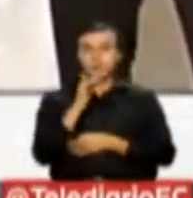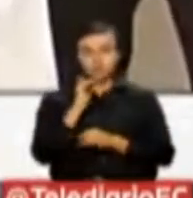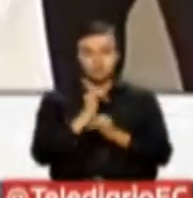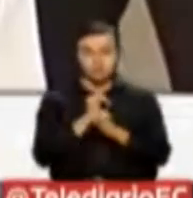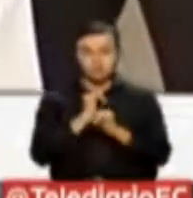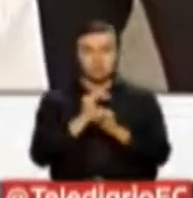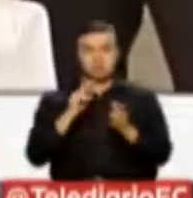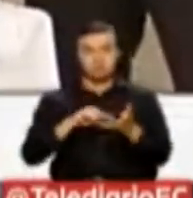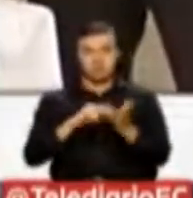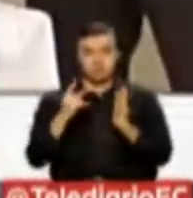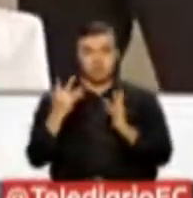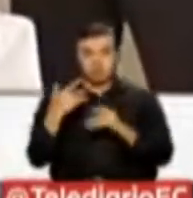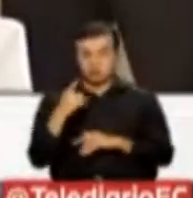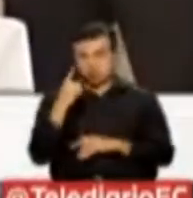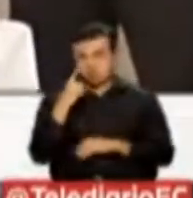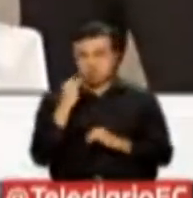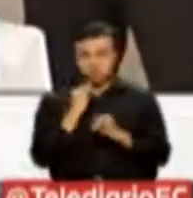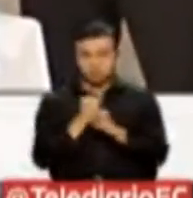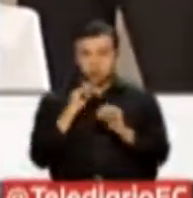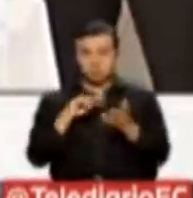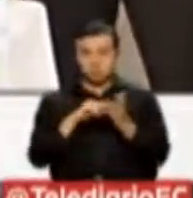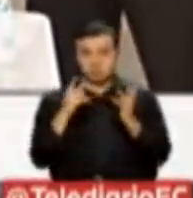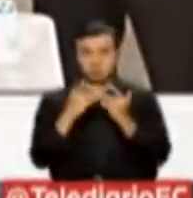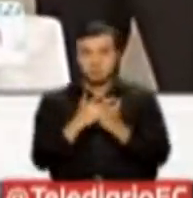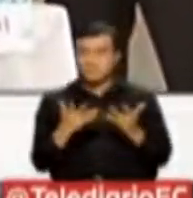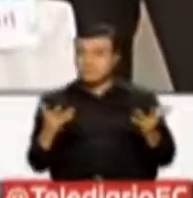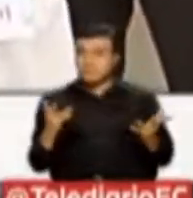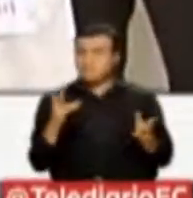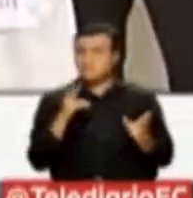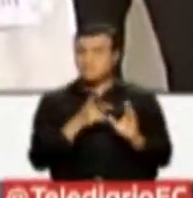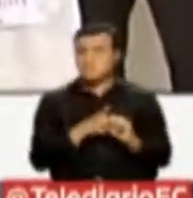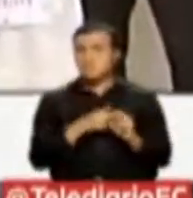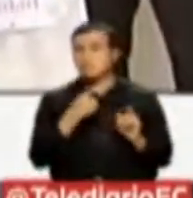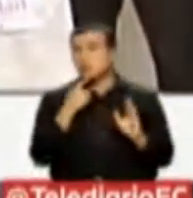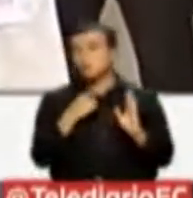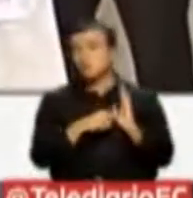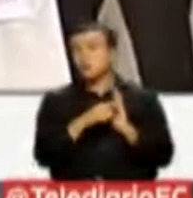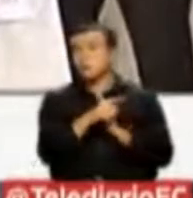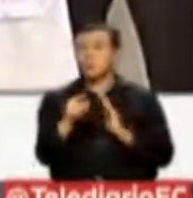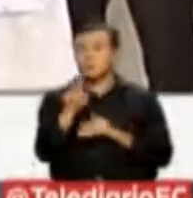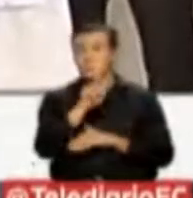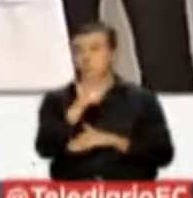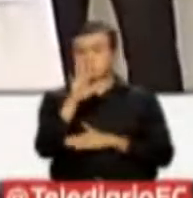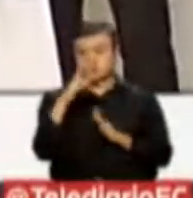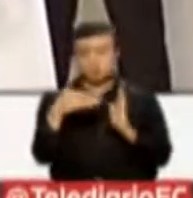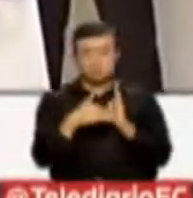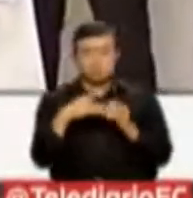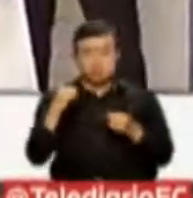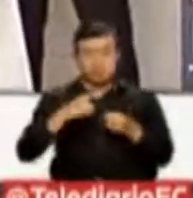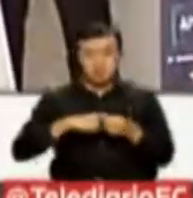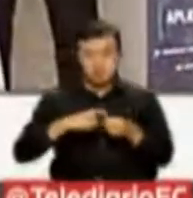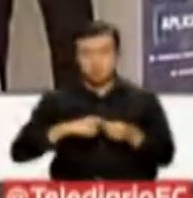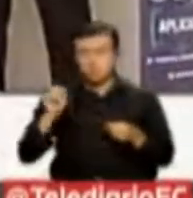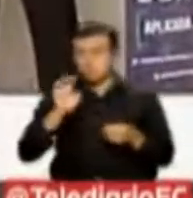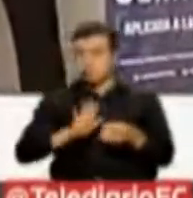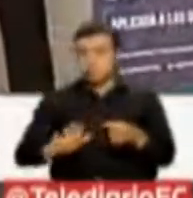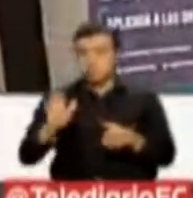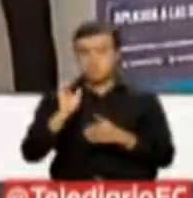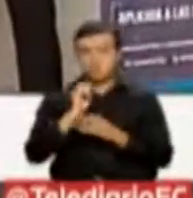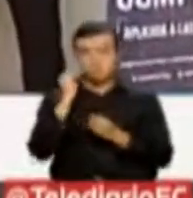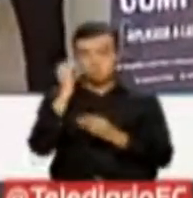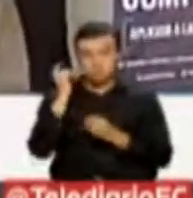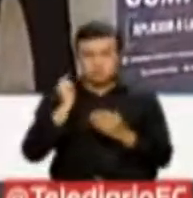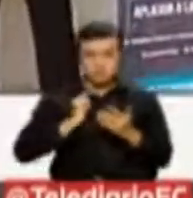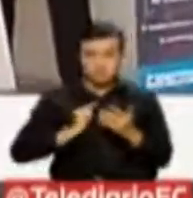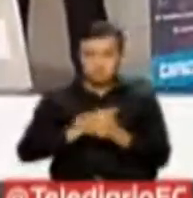institutos tecnológicos, que ya lo decíamos, forman parte en este caso de 25 mil cupos a nivel nacional. Y para contarnos detalles